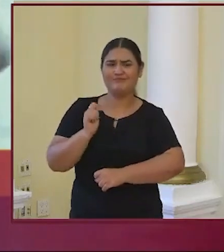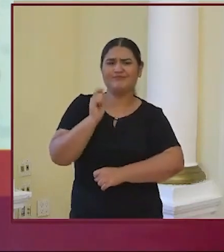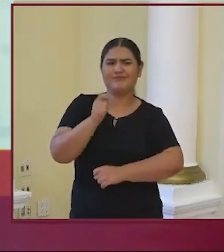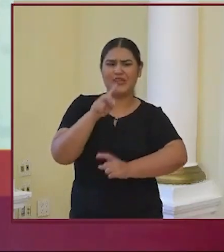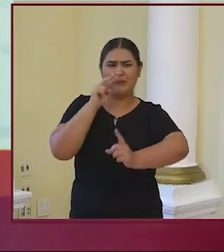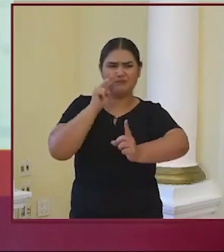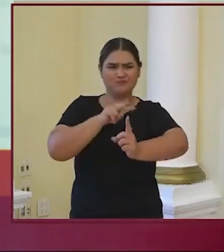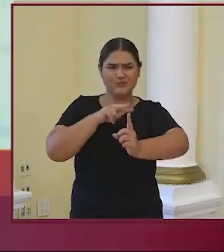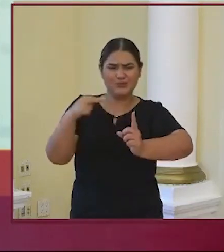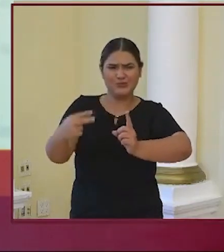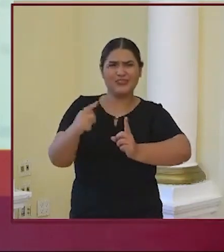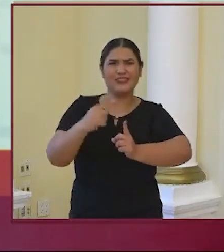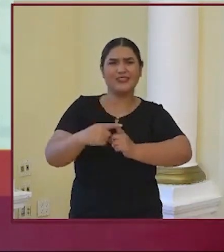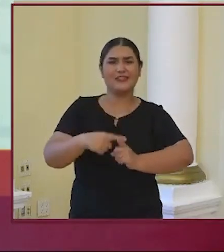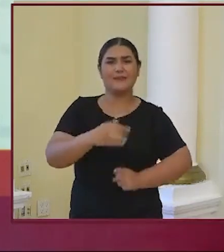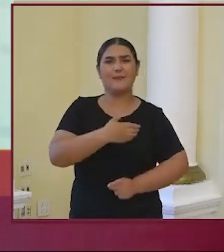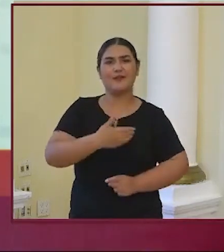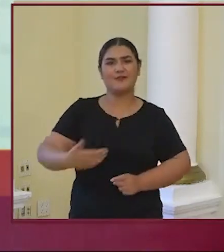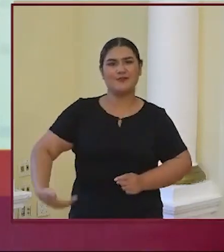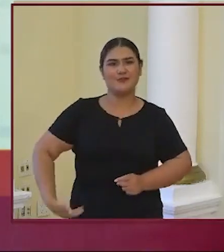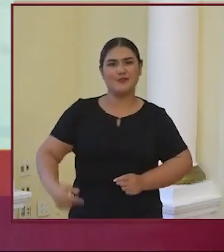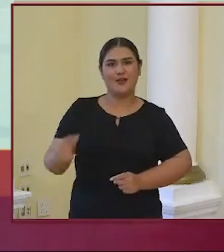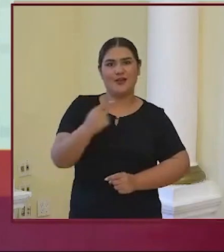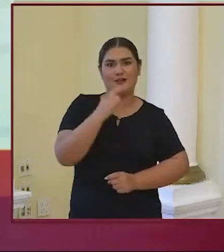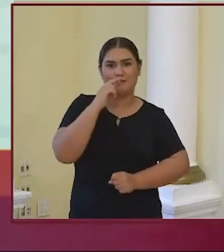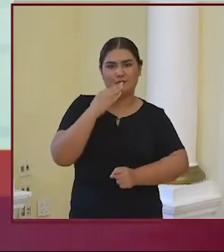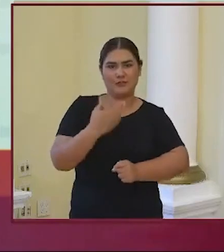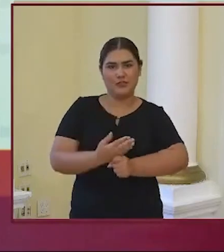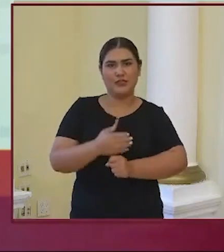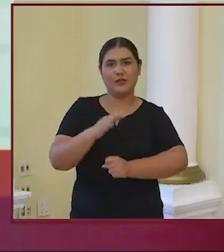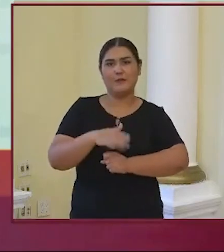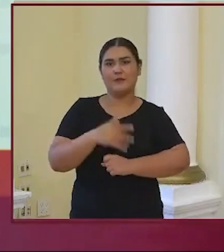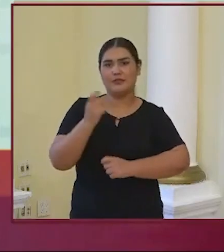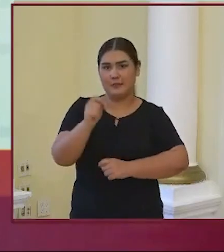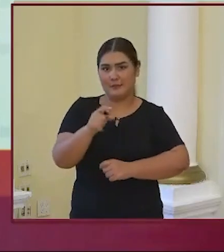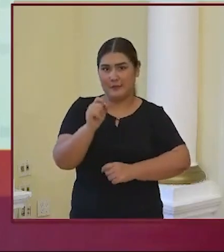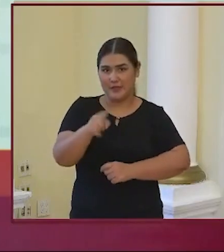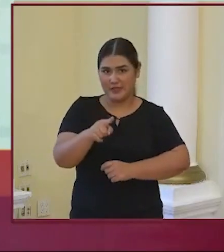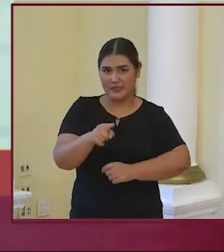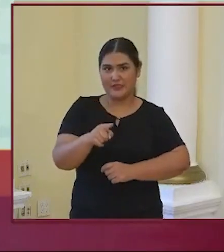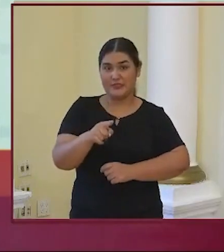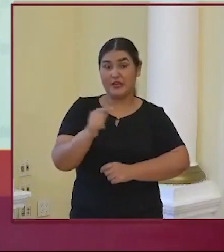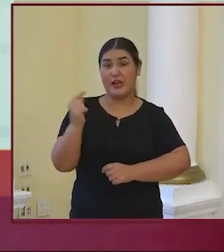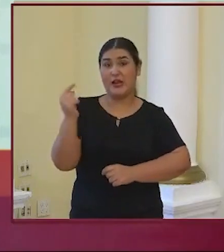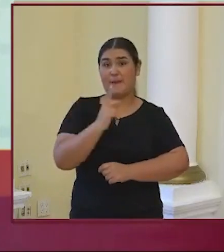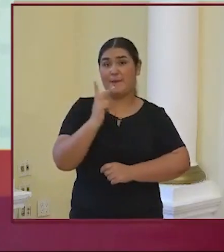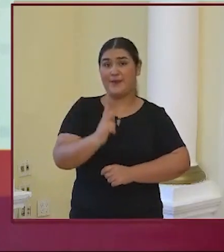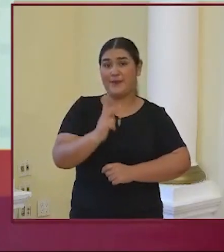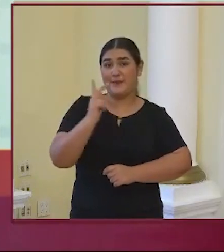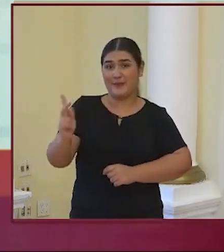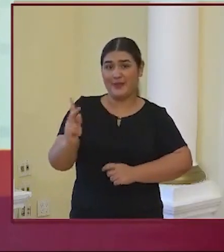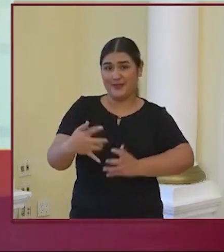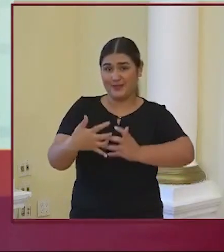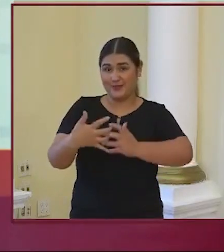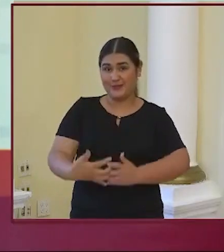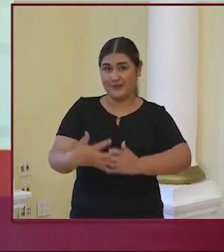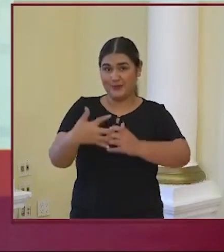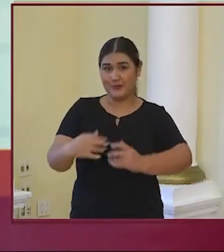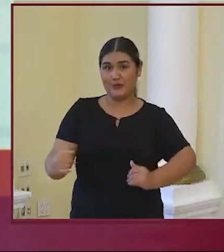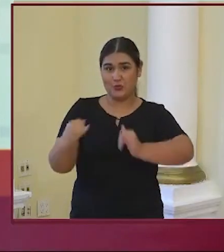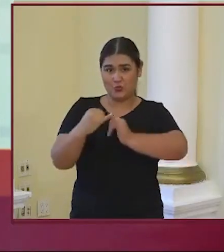visualiza el presidente y por eso la empresa de la industria de Puerto Peñasco, la productora,